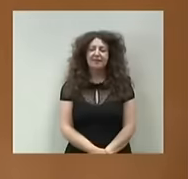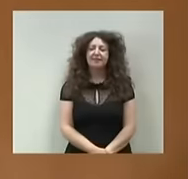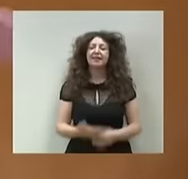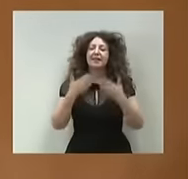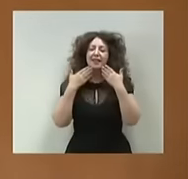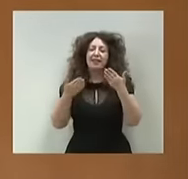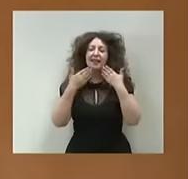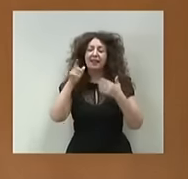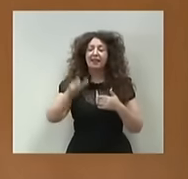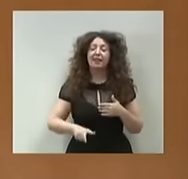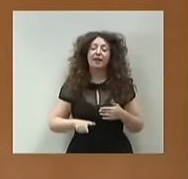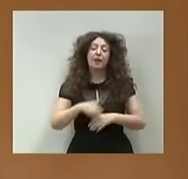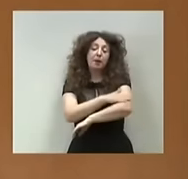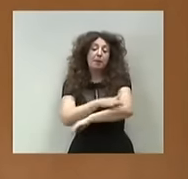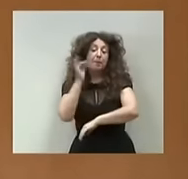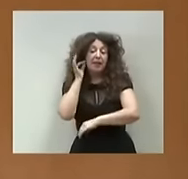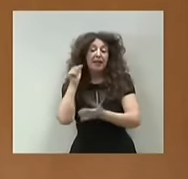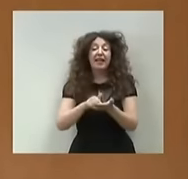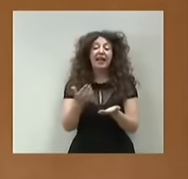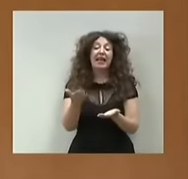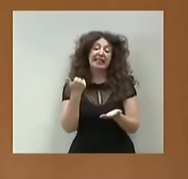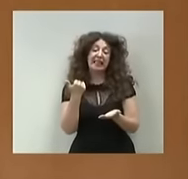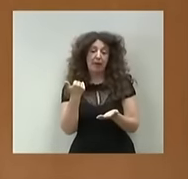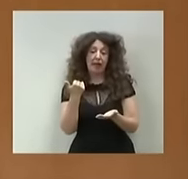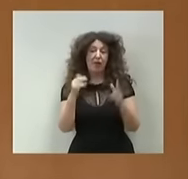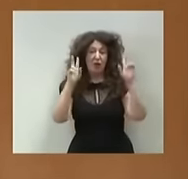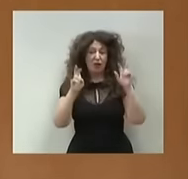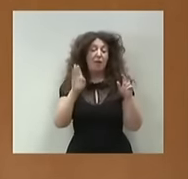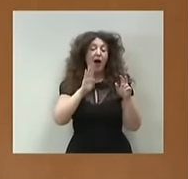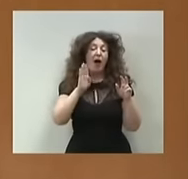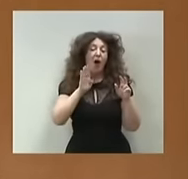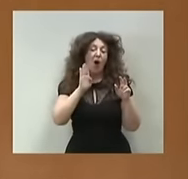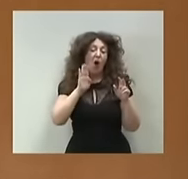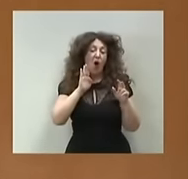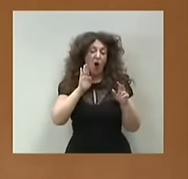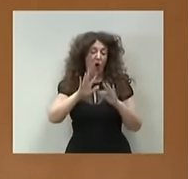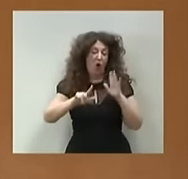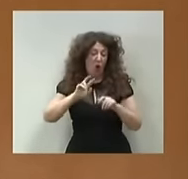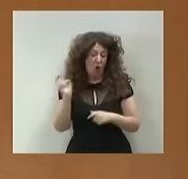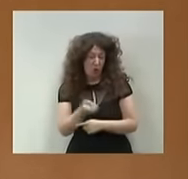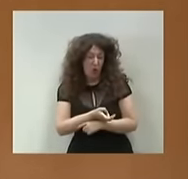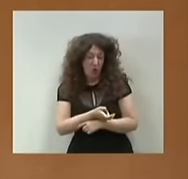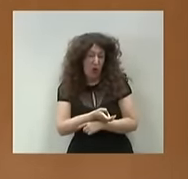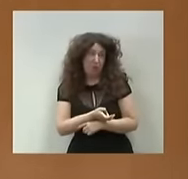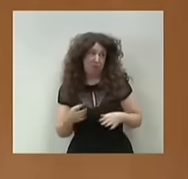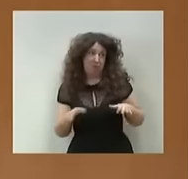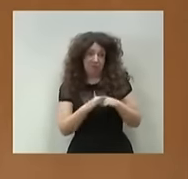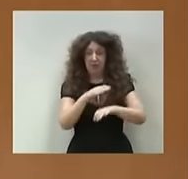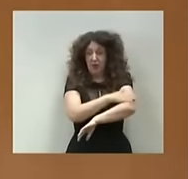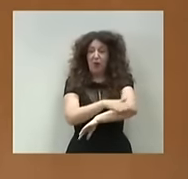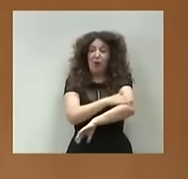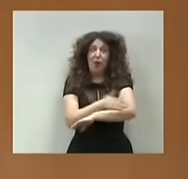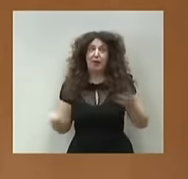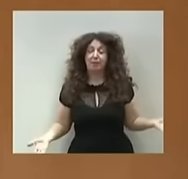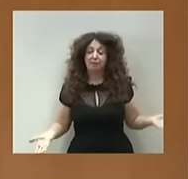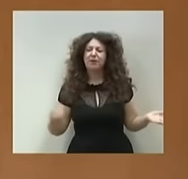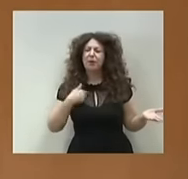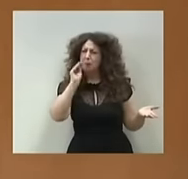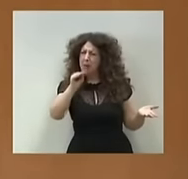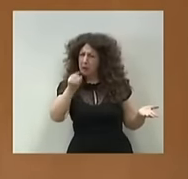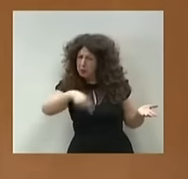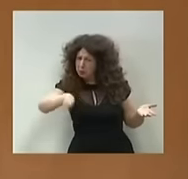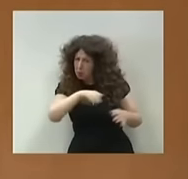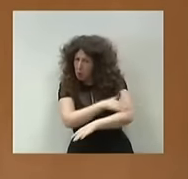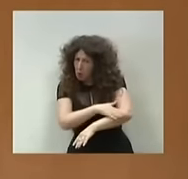Maillo. Ministra, pues hacemos una interpelación sobre los casos de corrupción que asedian al gobierno. Yo le voy a preguntar, ¿son ustedes un gobierno